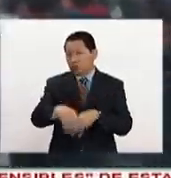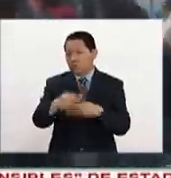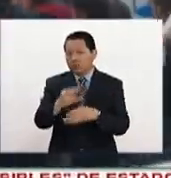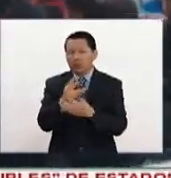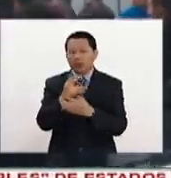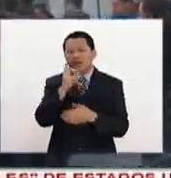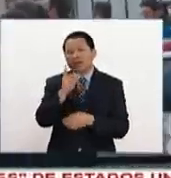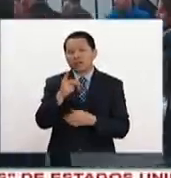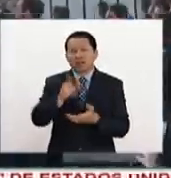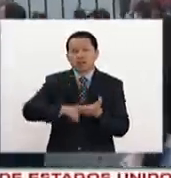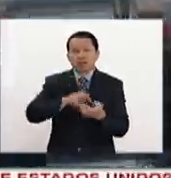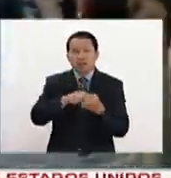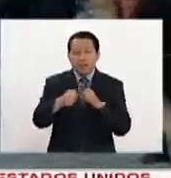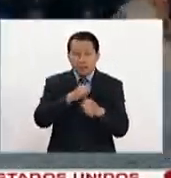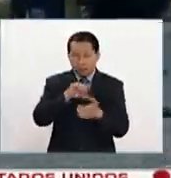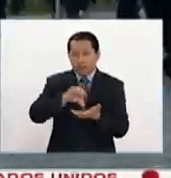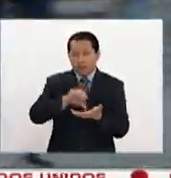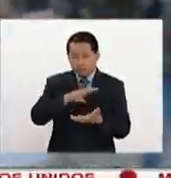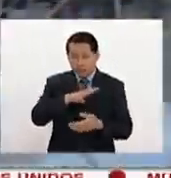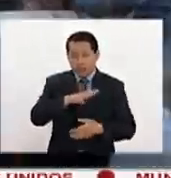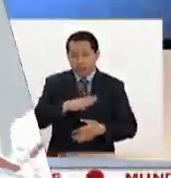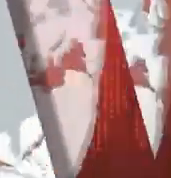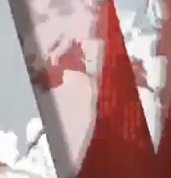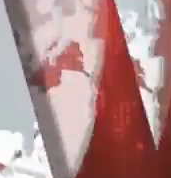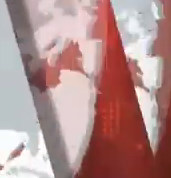encuentran los enemigos de Irán.